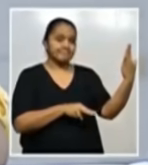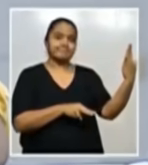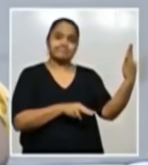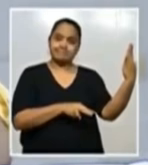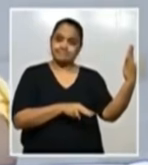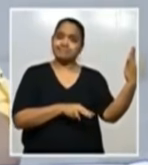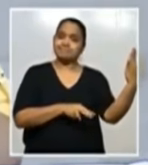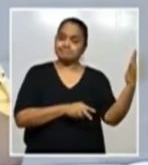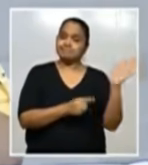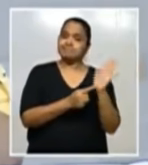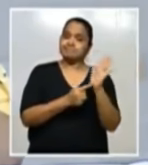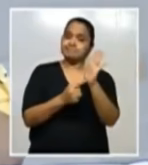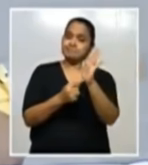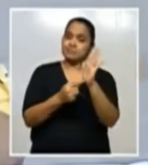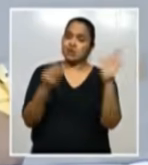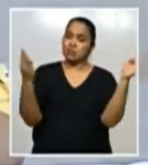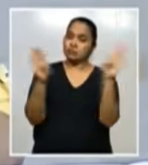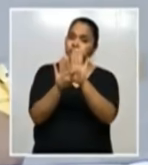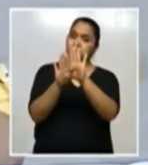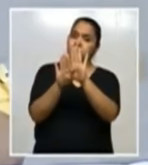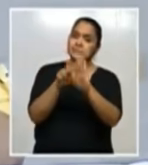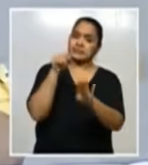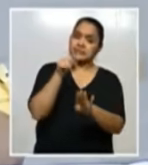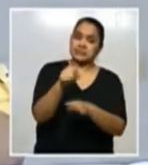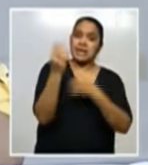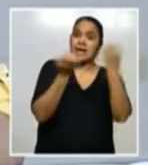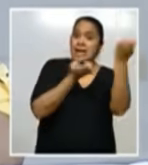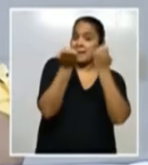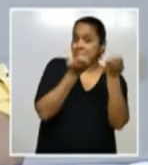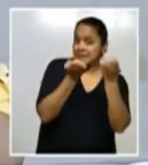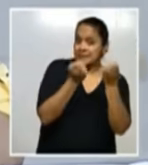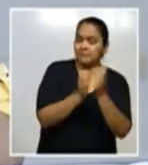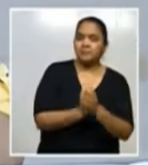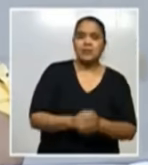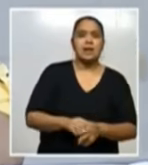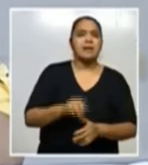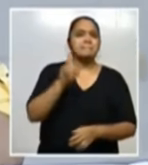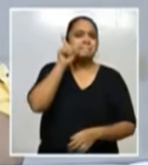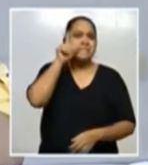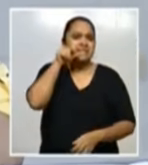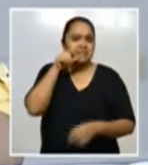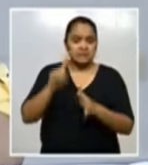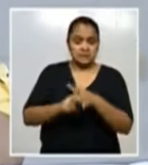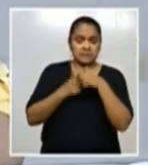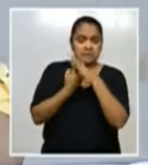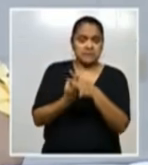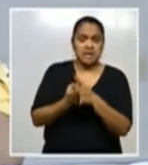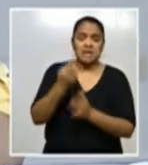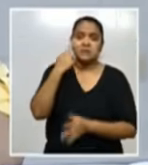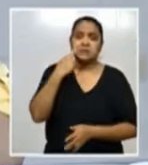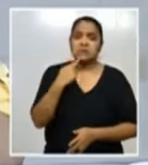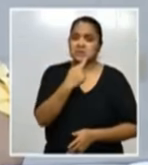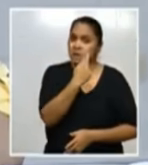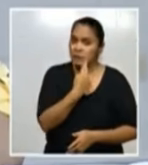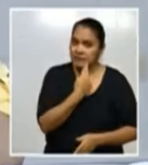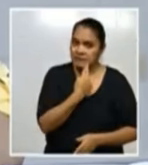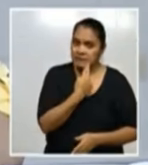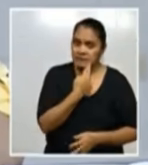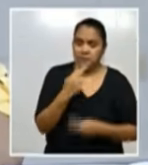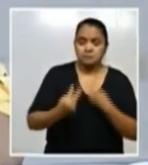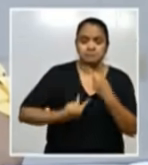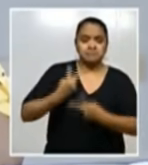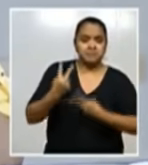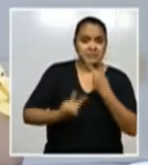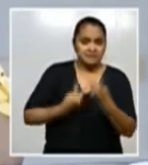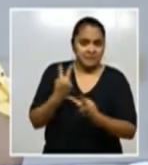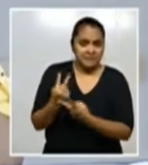mañana. Vamos a aprovechar que tenemos el pilotaje de restaurantes para que estas personas vayan trabajando en ese pilotaje,